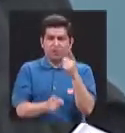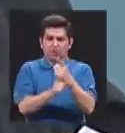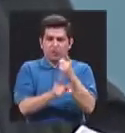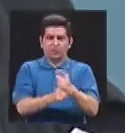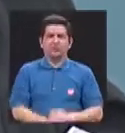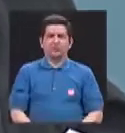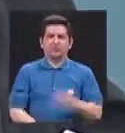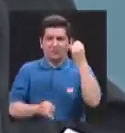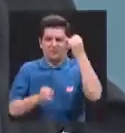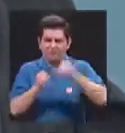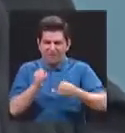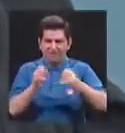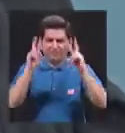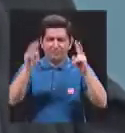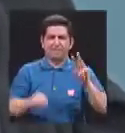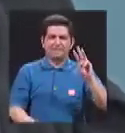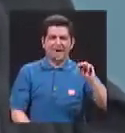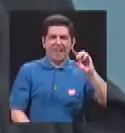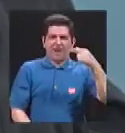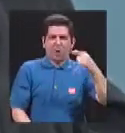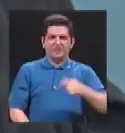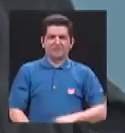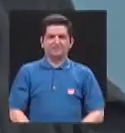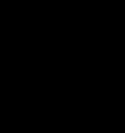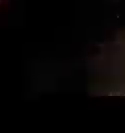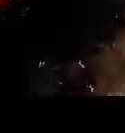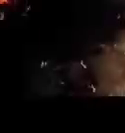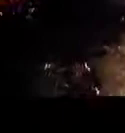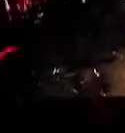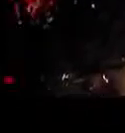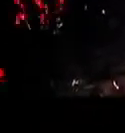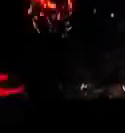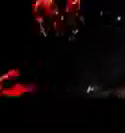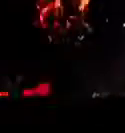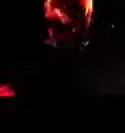Rocío. Así es. El Fin, de Miguel Gómez.